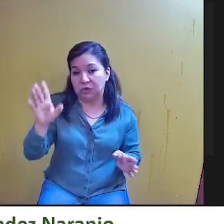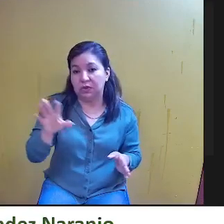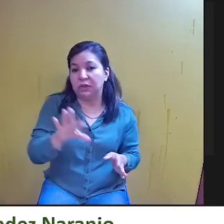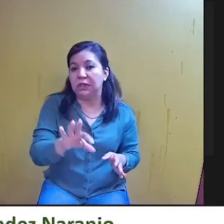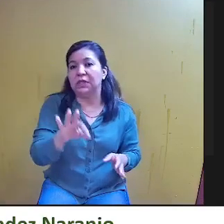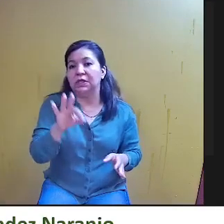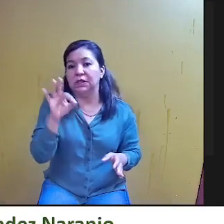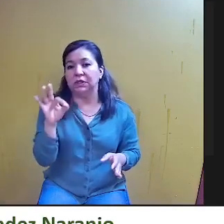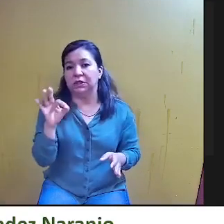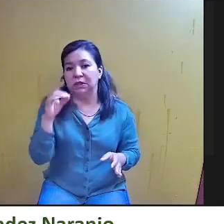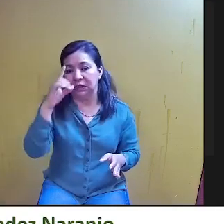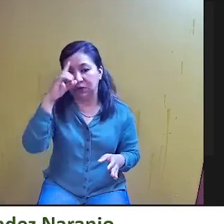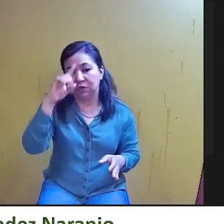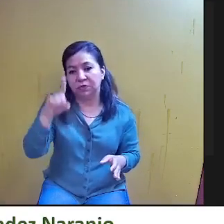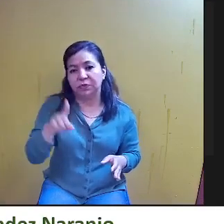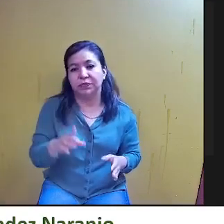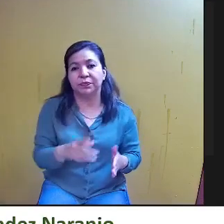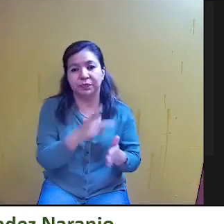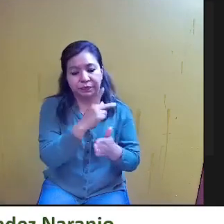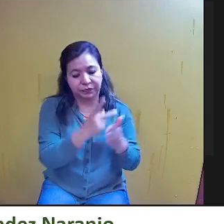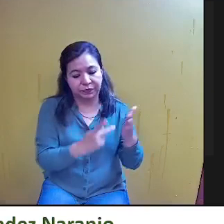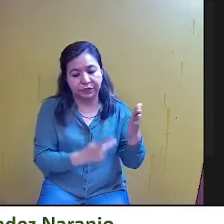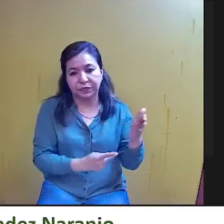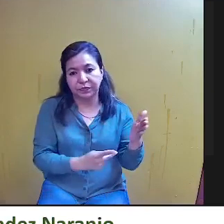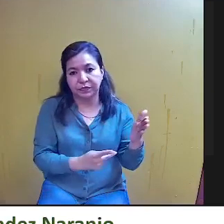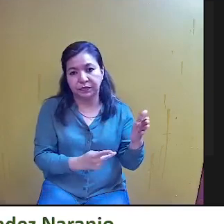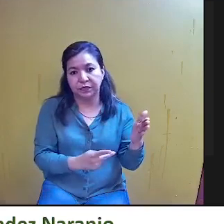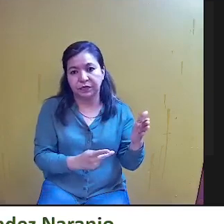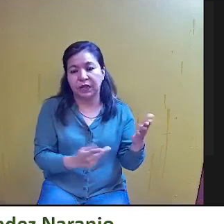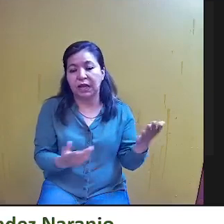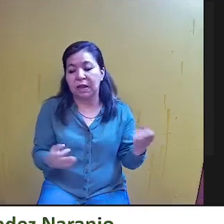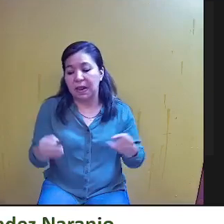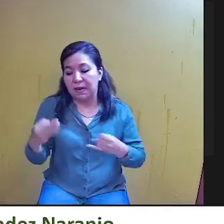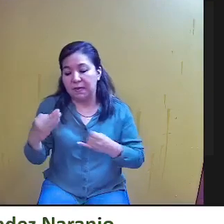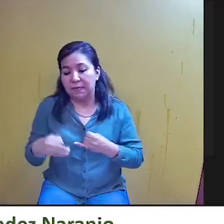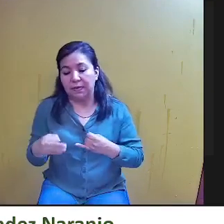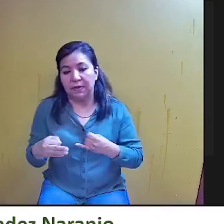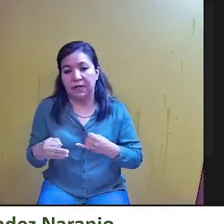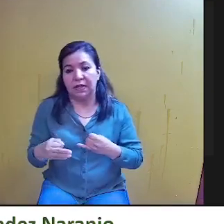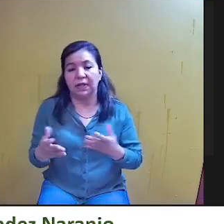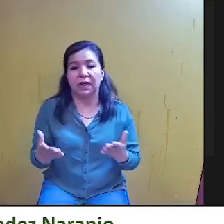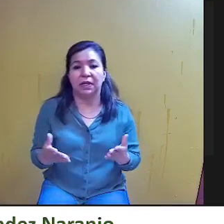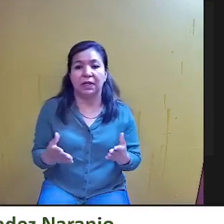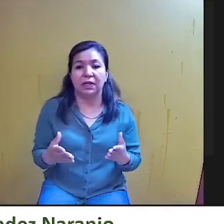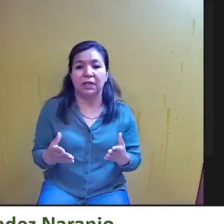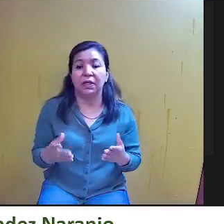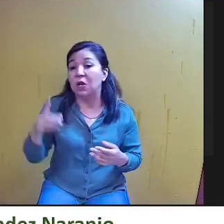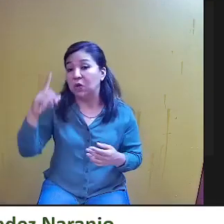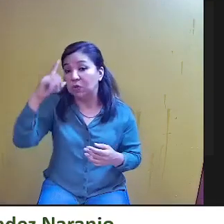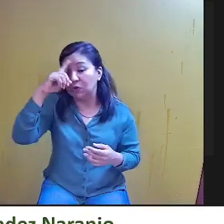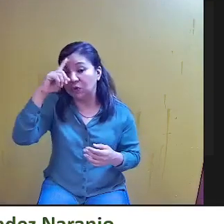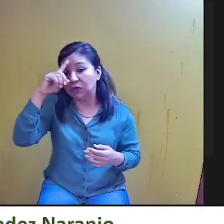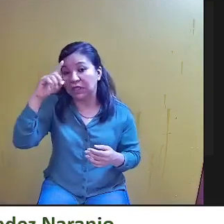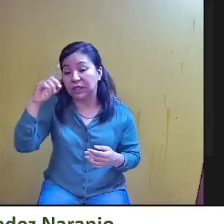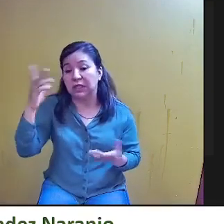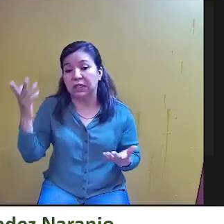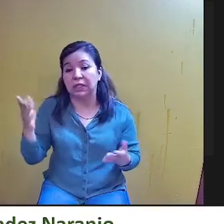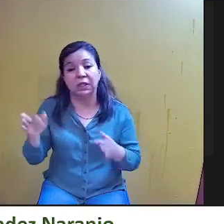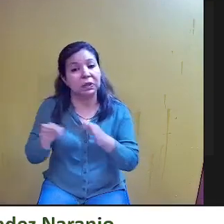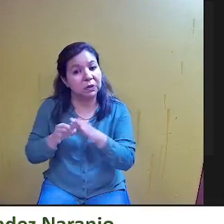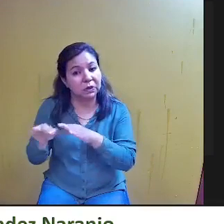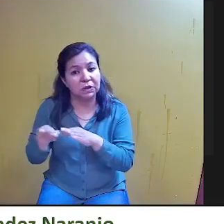distrital, pues como se analiza en el proyecto, la designación final es una facultad discrecional en la que los consejeros electorales del Consejo